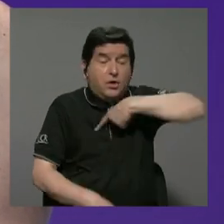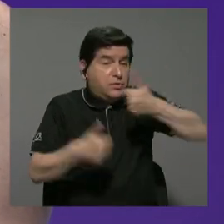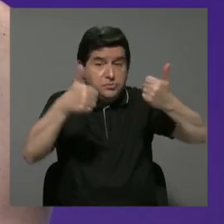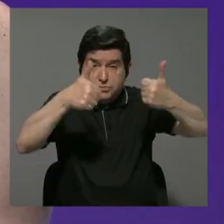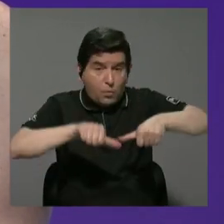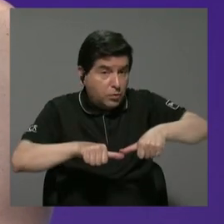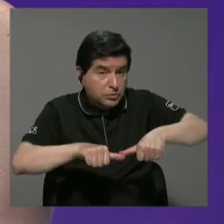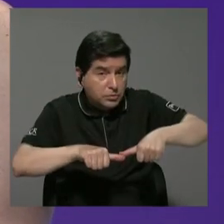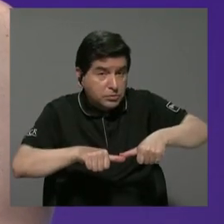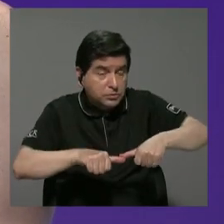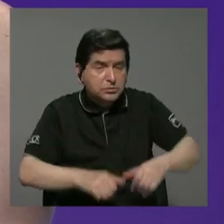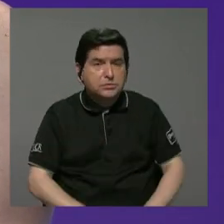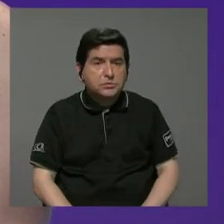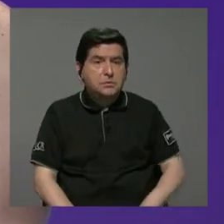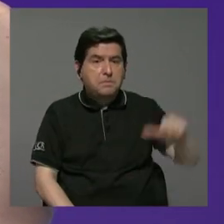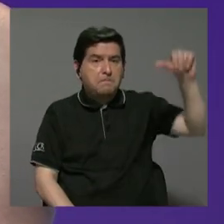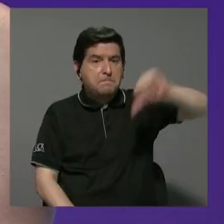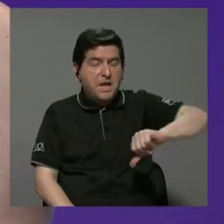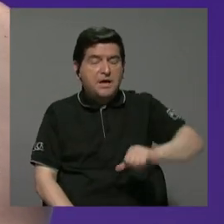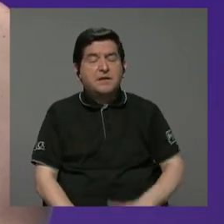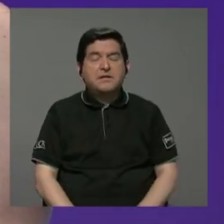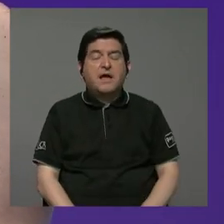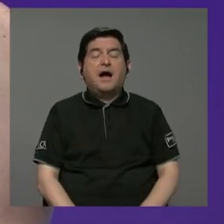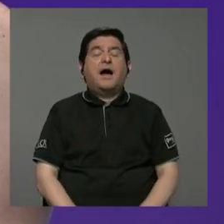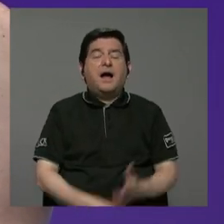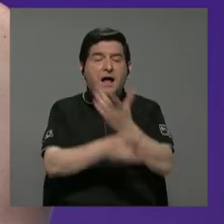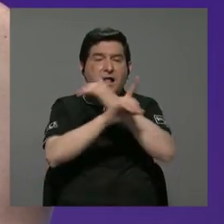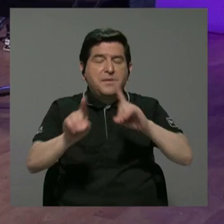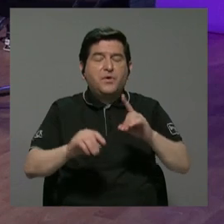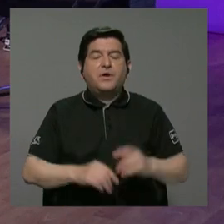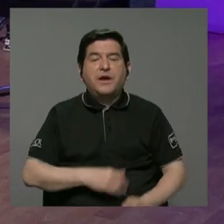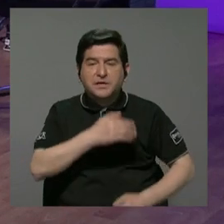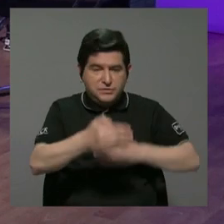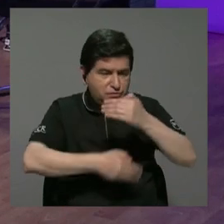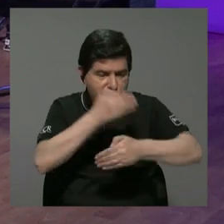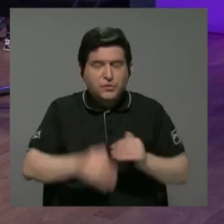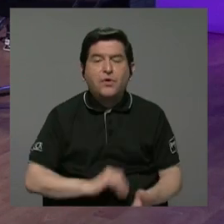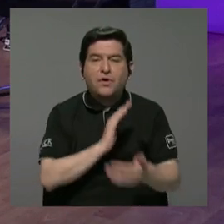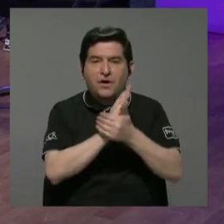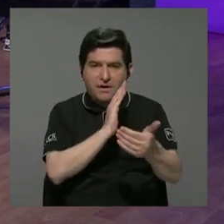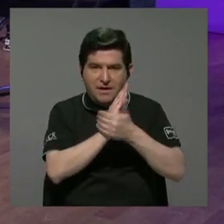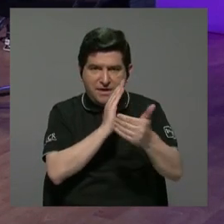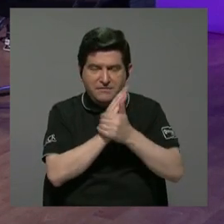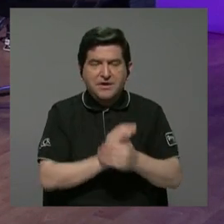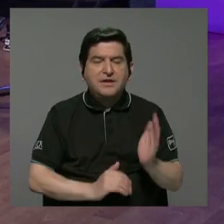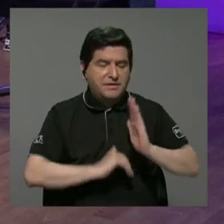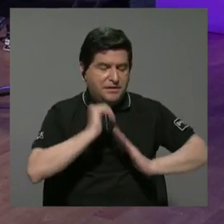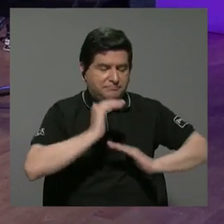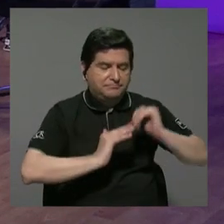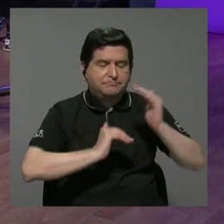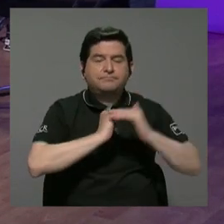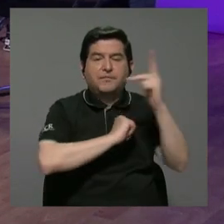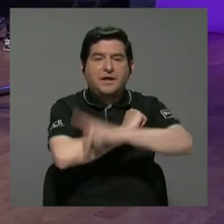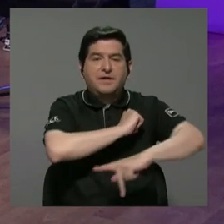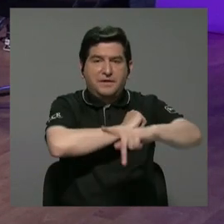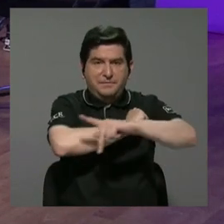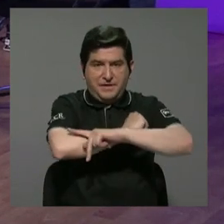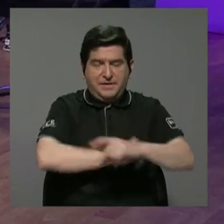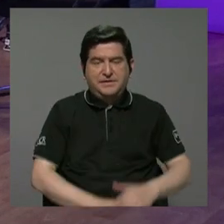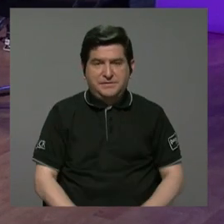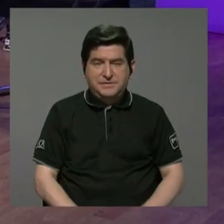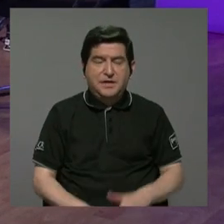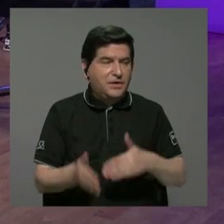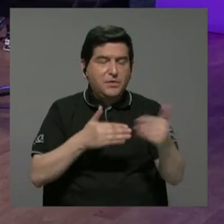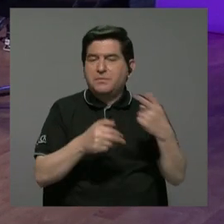acuerdo, lo que pierde es la convivencia democrática, la capacidad que tengamos de construir país, de hacer patria, como